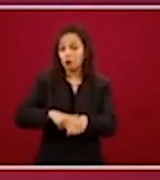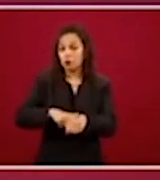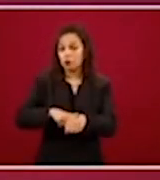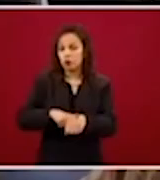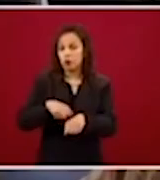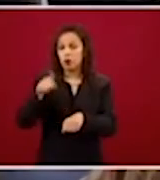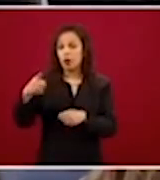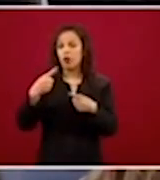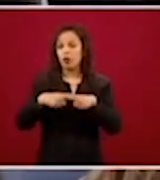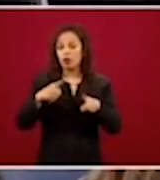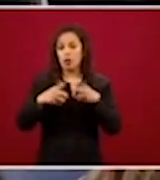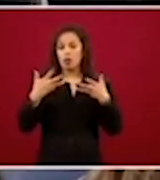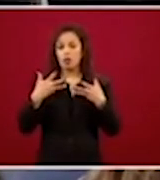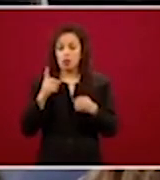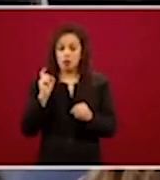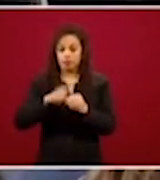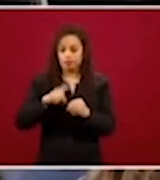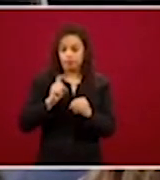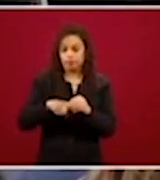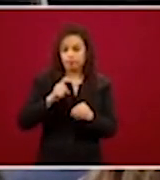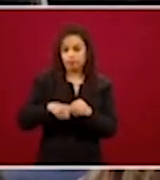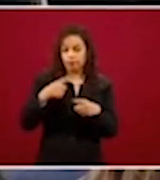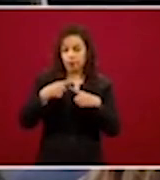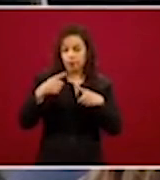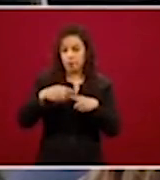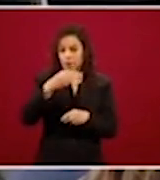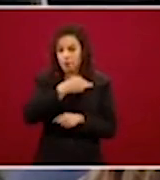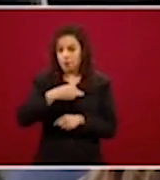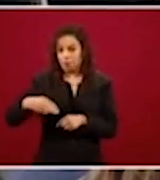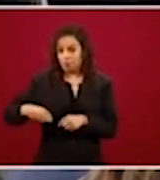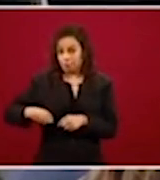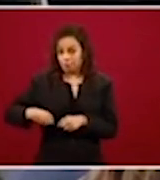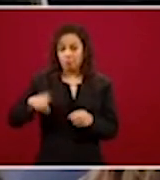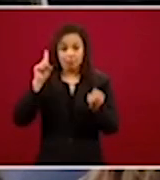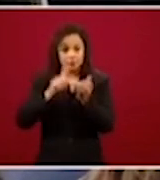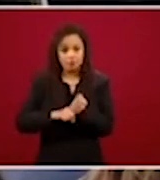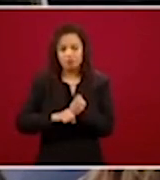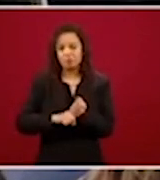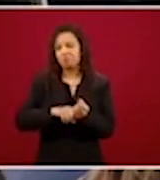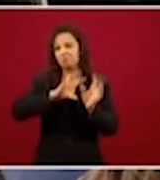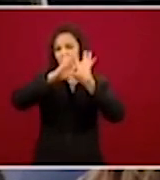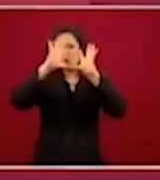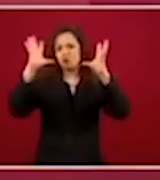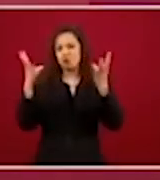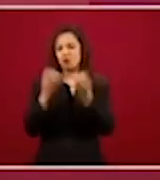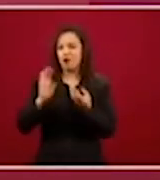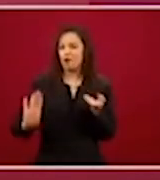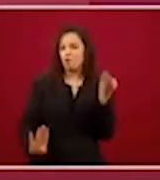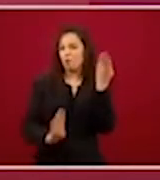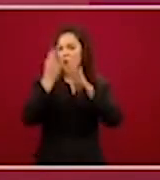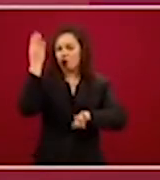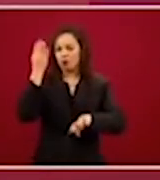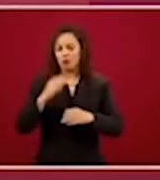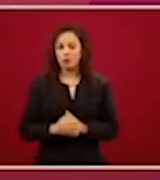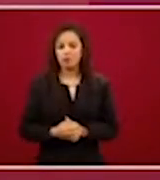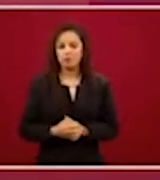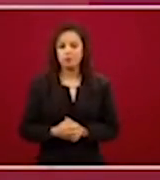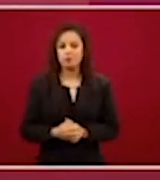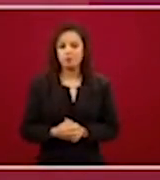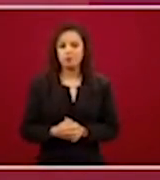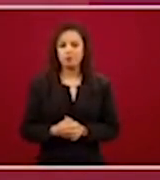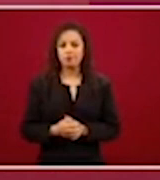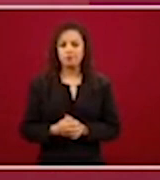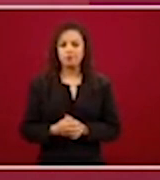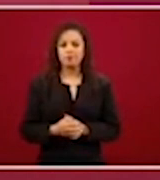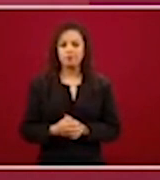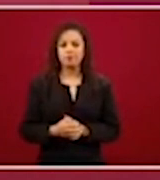de 195 estados miembros, es decir, prácticamente todo el mundo. Y estos países, hay algunos que tenemos capacidades